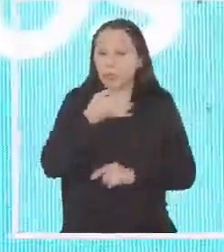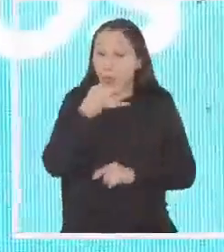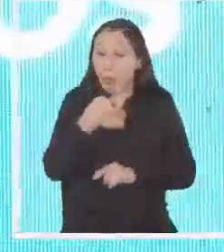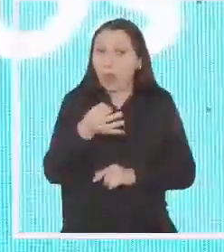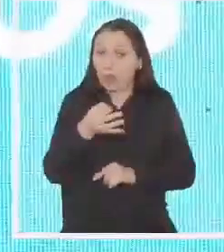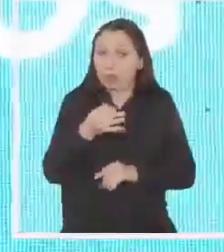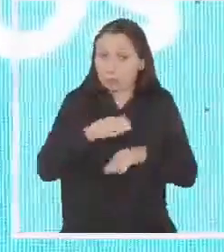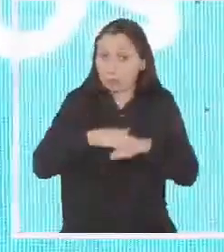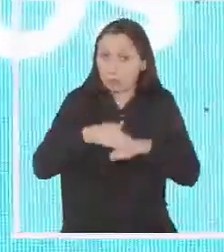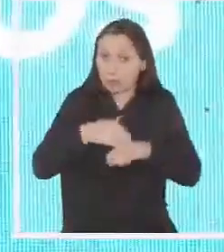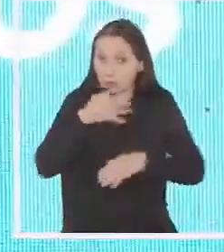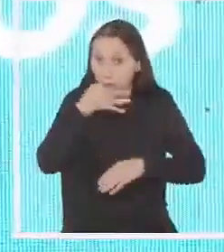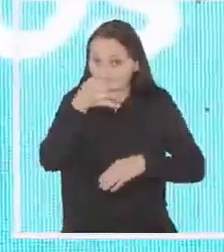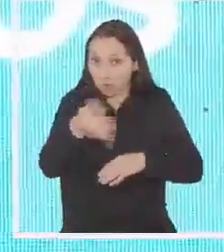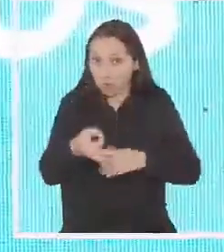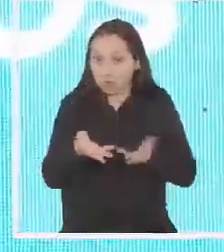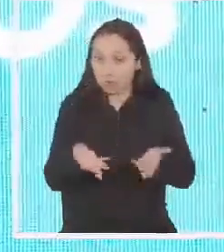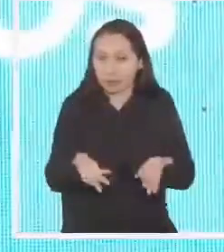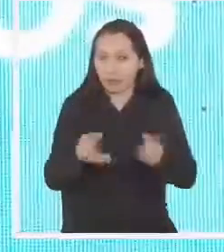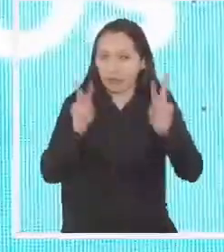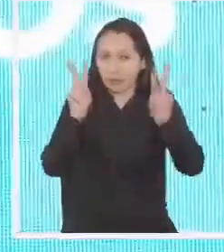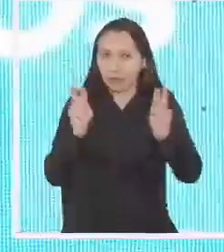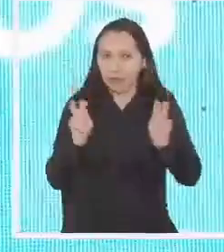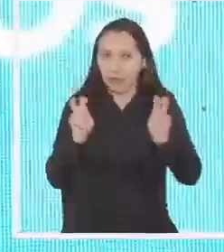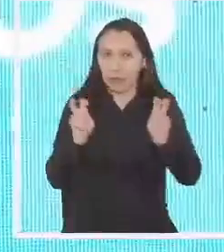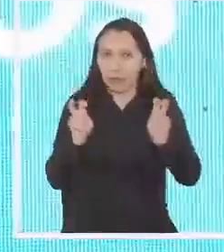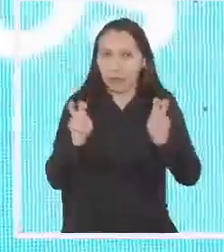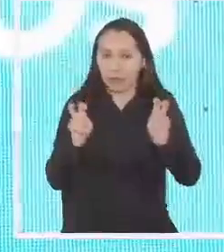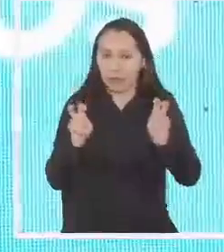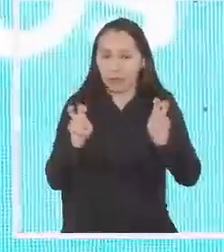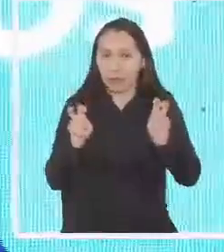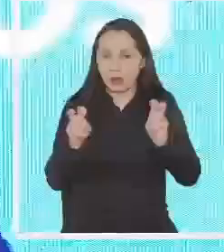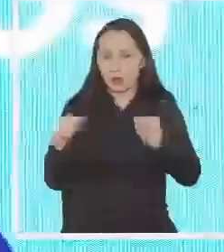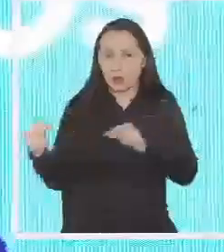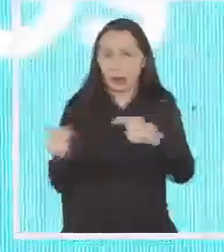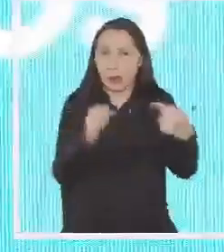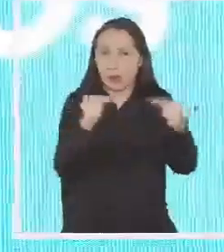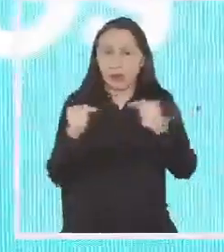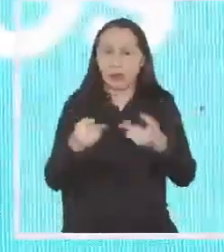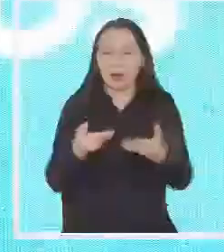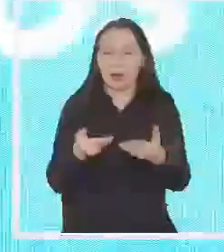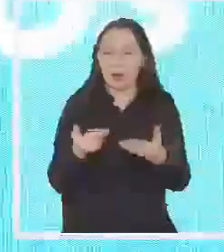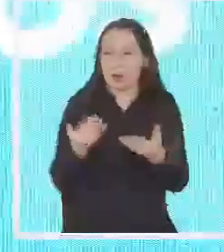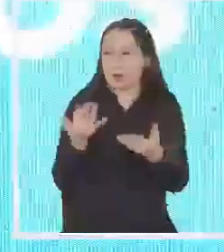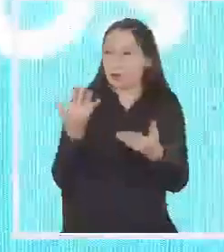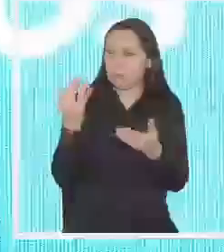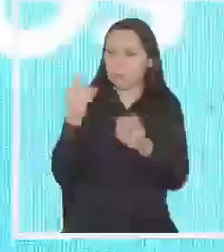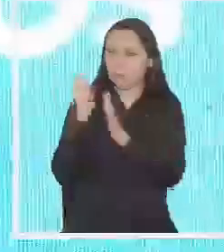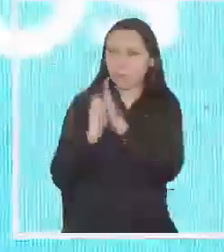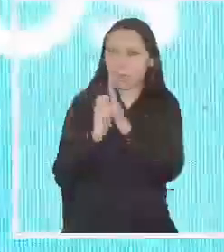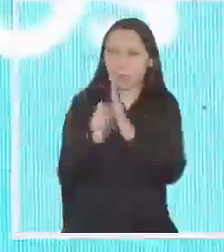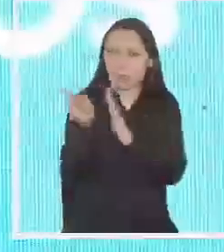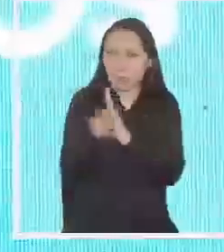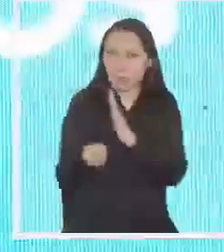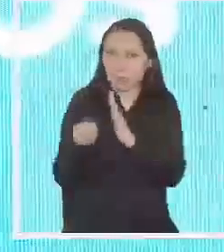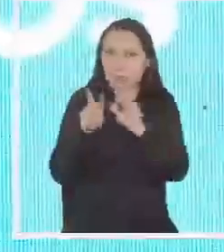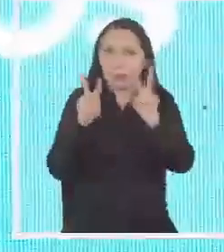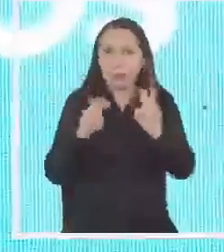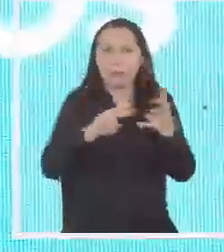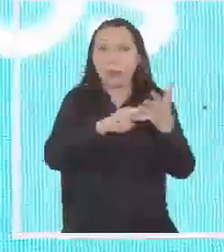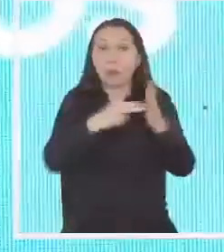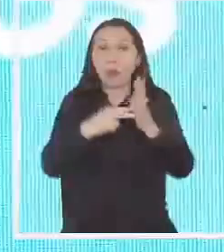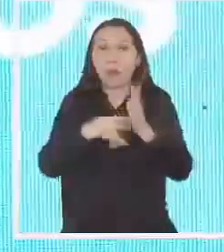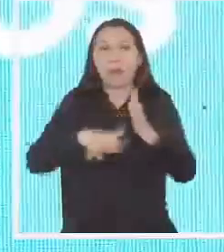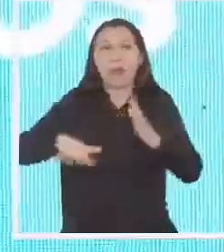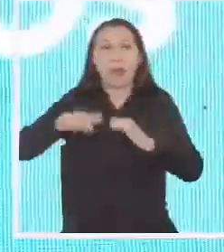referirme a un tema que ha estado en el centro del debate durante los últimos meses, que es la crisis